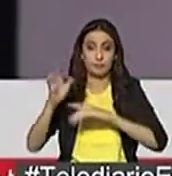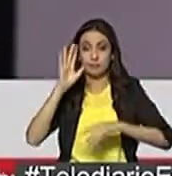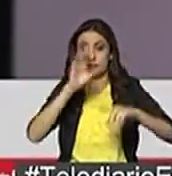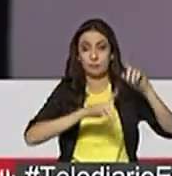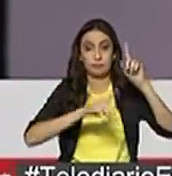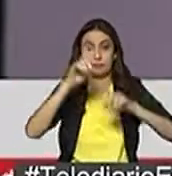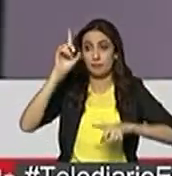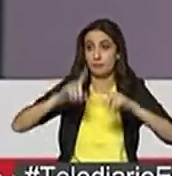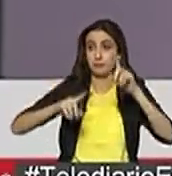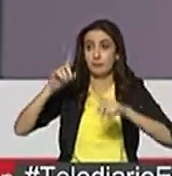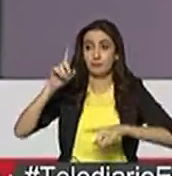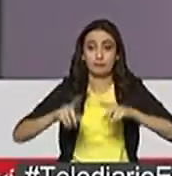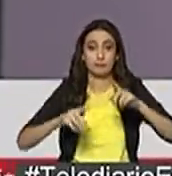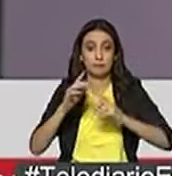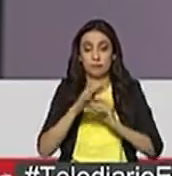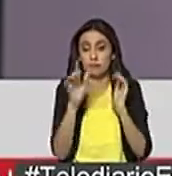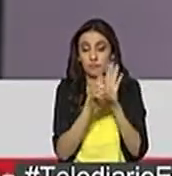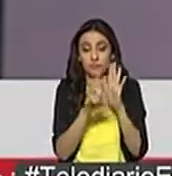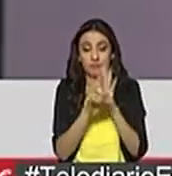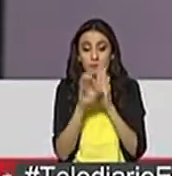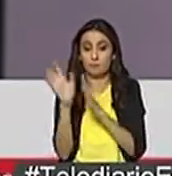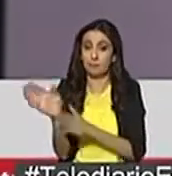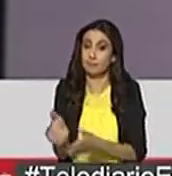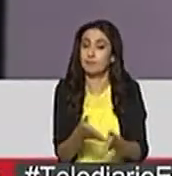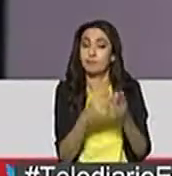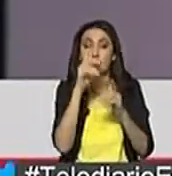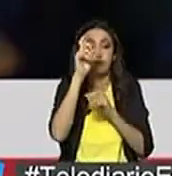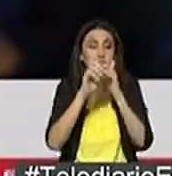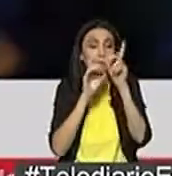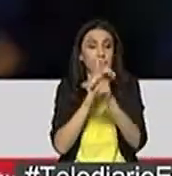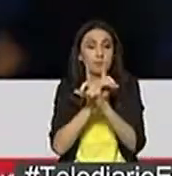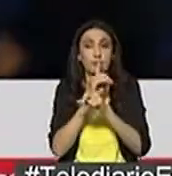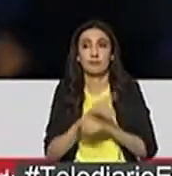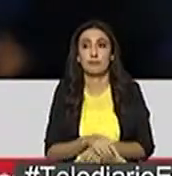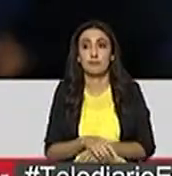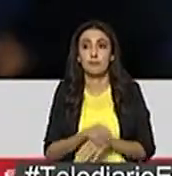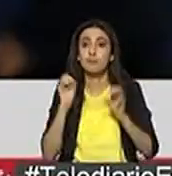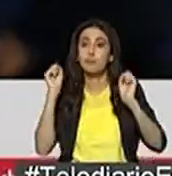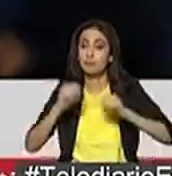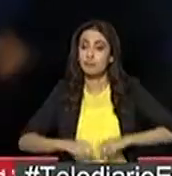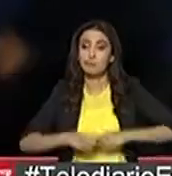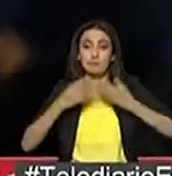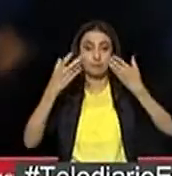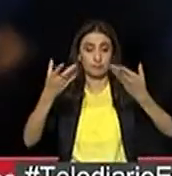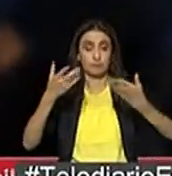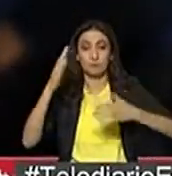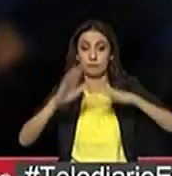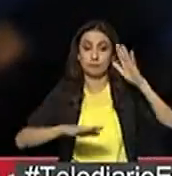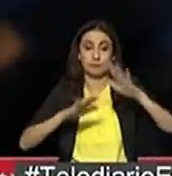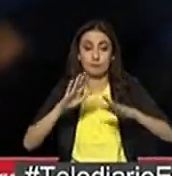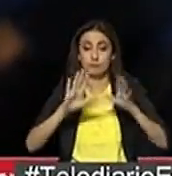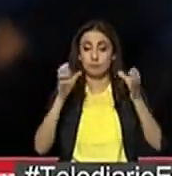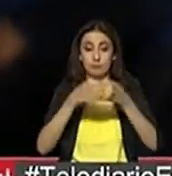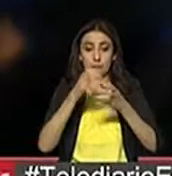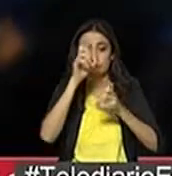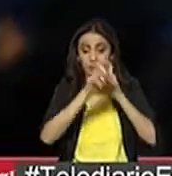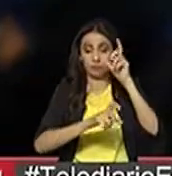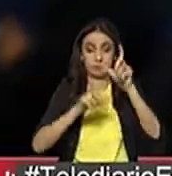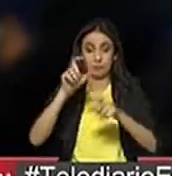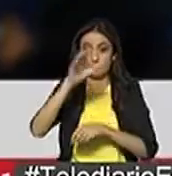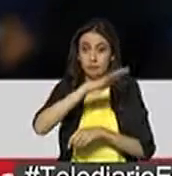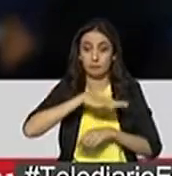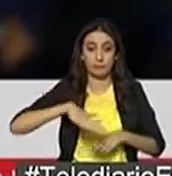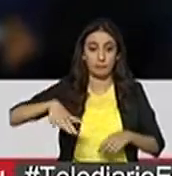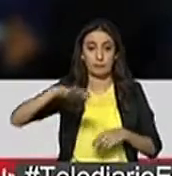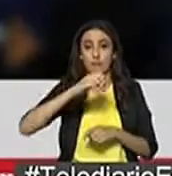la interacción con énfasis en derechos de las personas con discapacidades. Podemos dar la facilidad en territorio a las personas de conocer